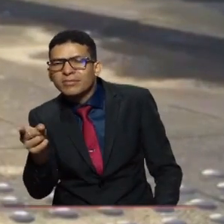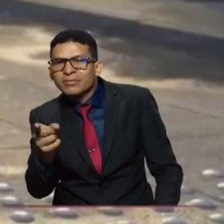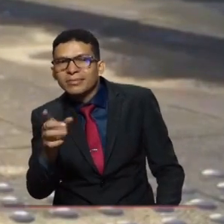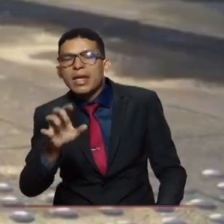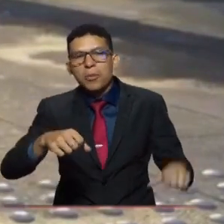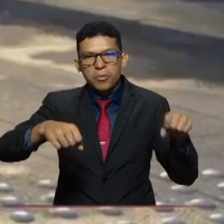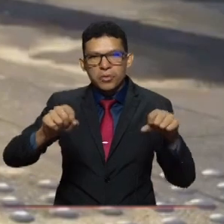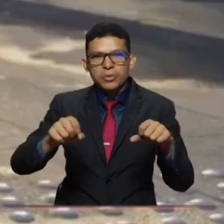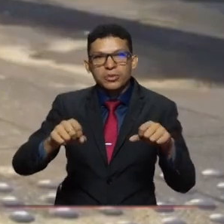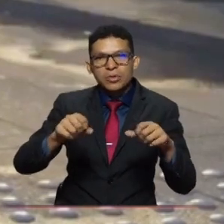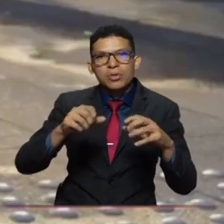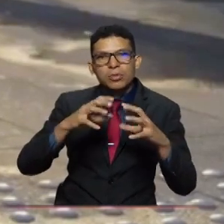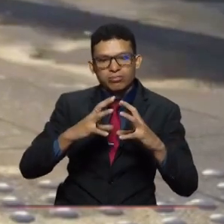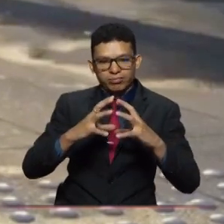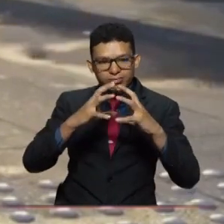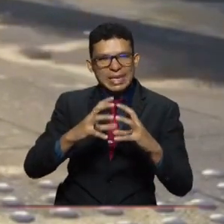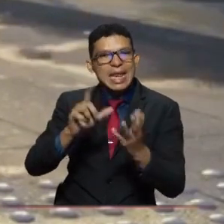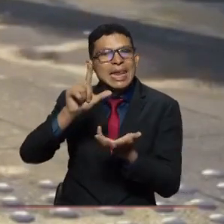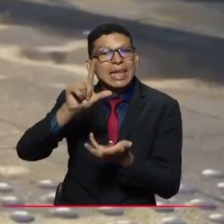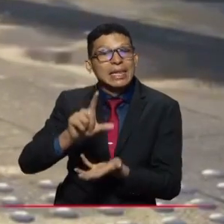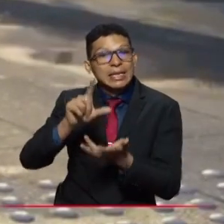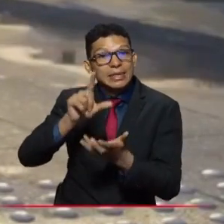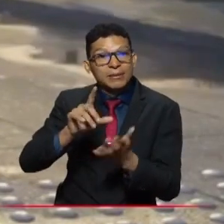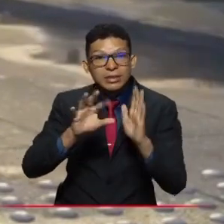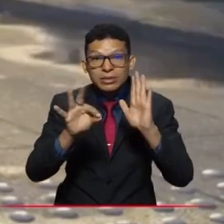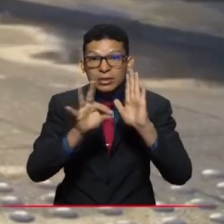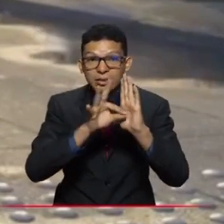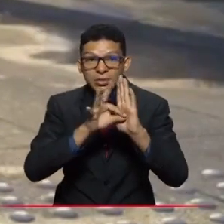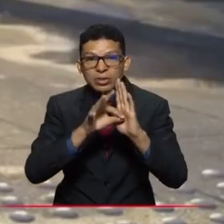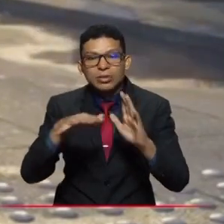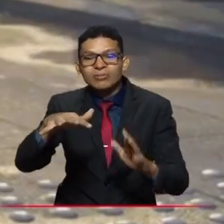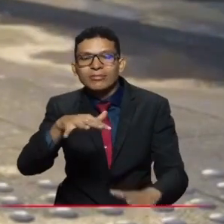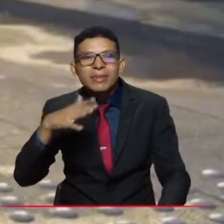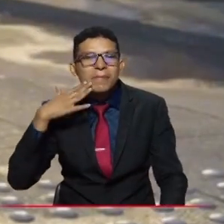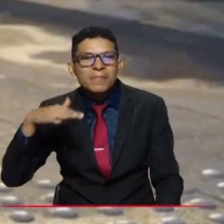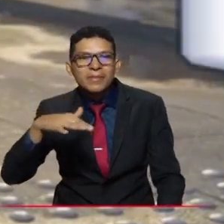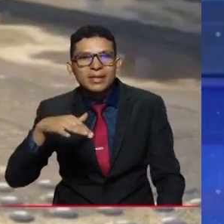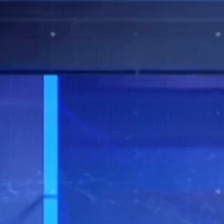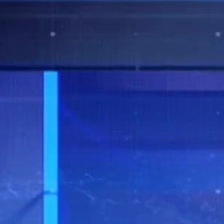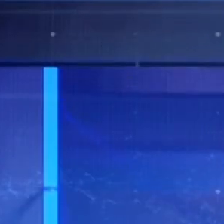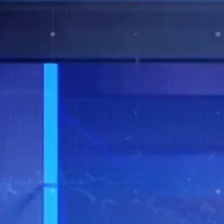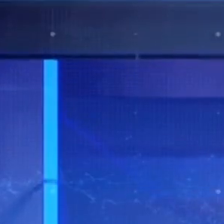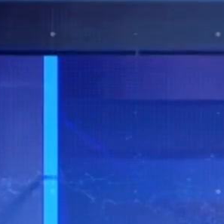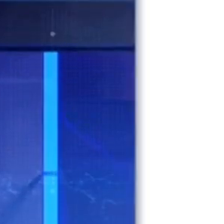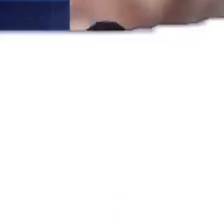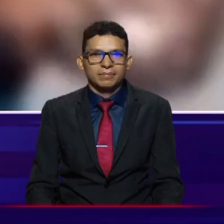transportaba varias libras de marihuana en el parque 50.000 metros.